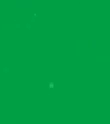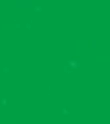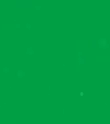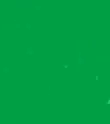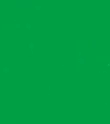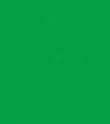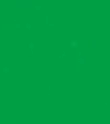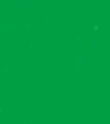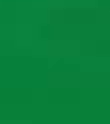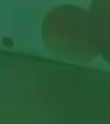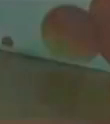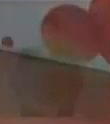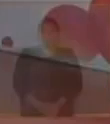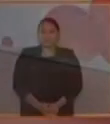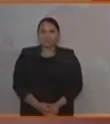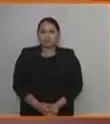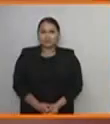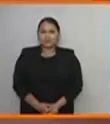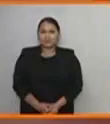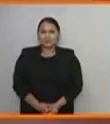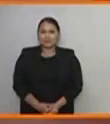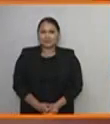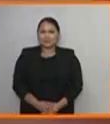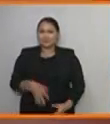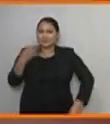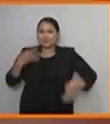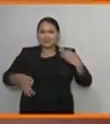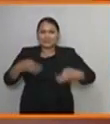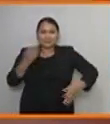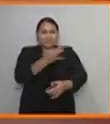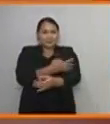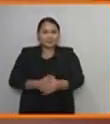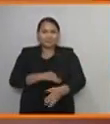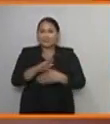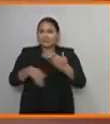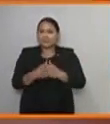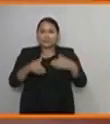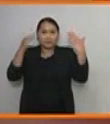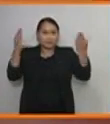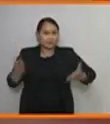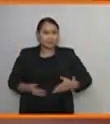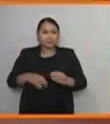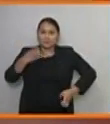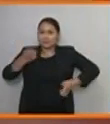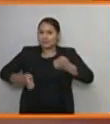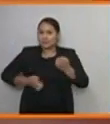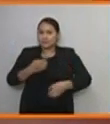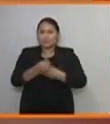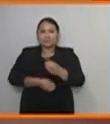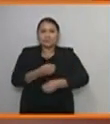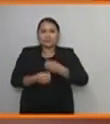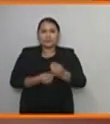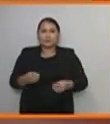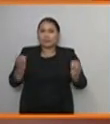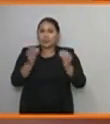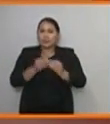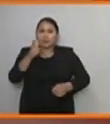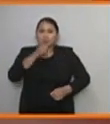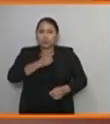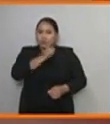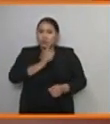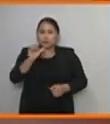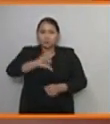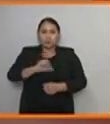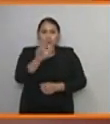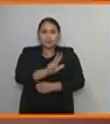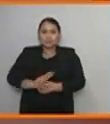Cuarto te cambia la vida. Feliz tarde, sean todos bienvenidos a un emocionante sorteo más de Loto, hoy martes